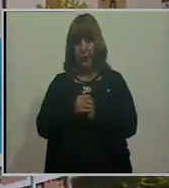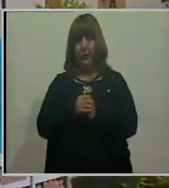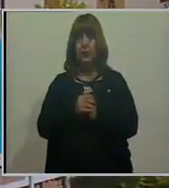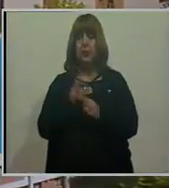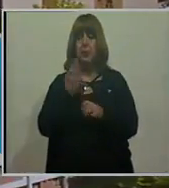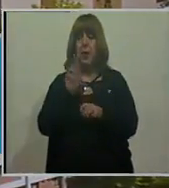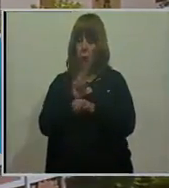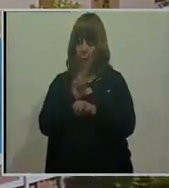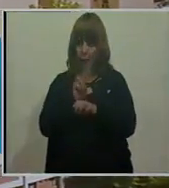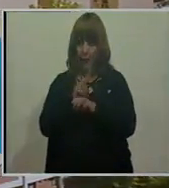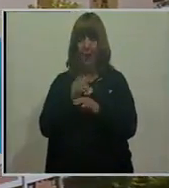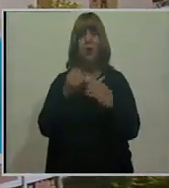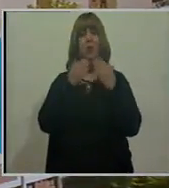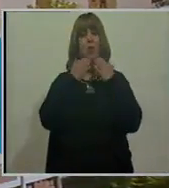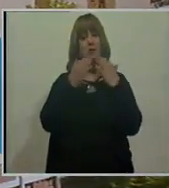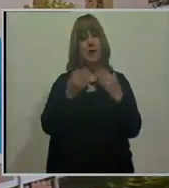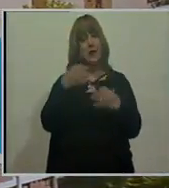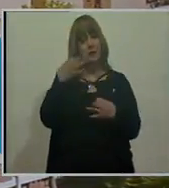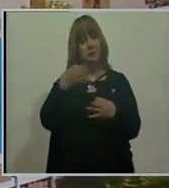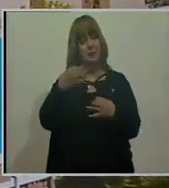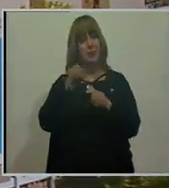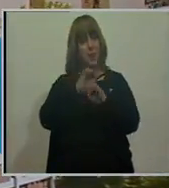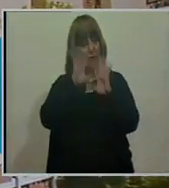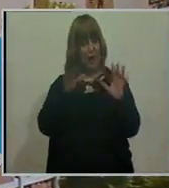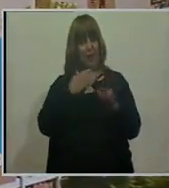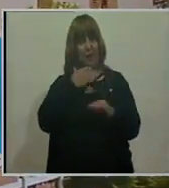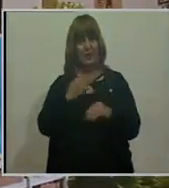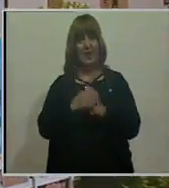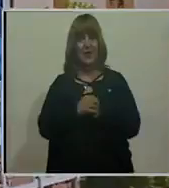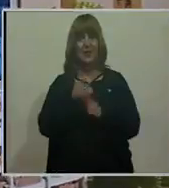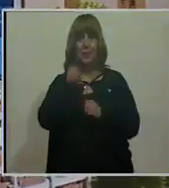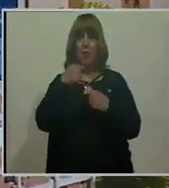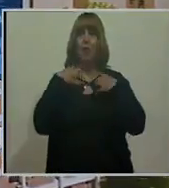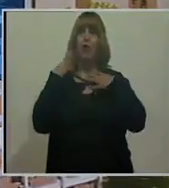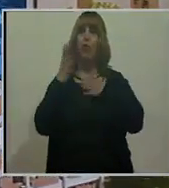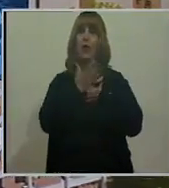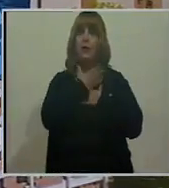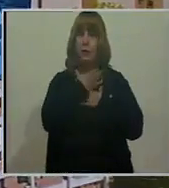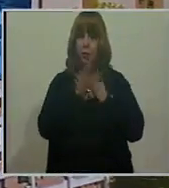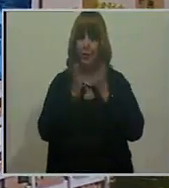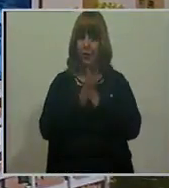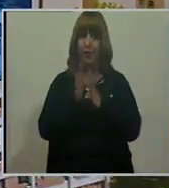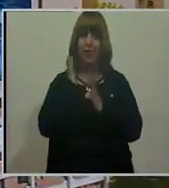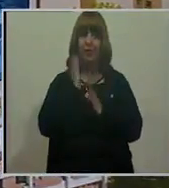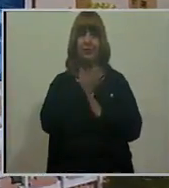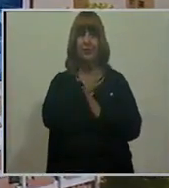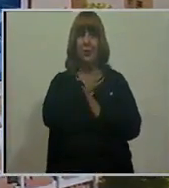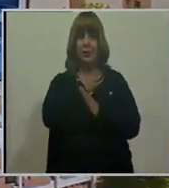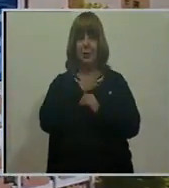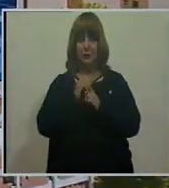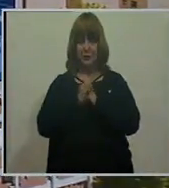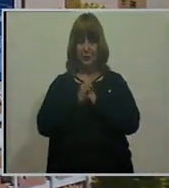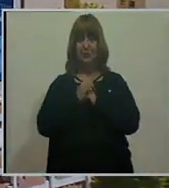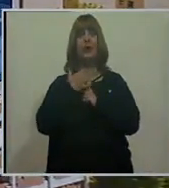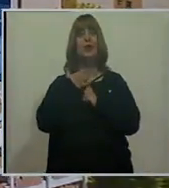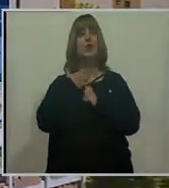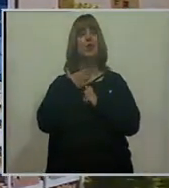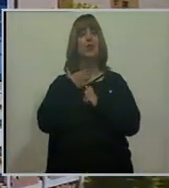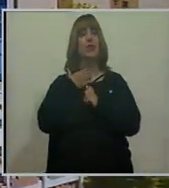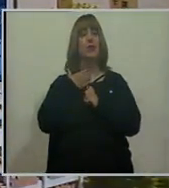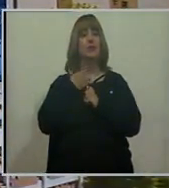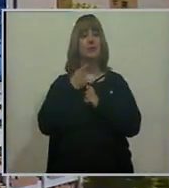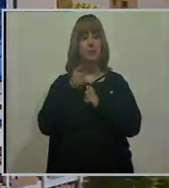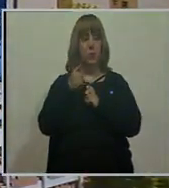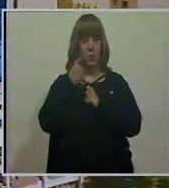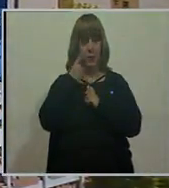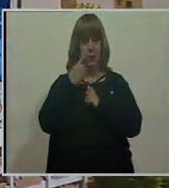públicos. Un abrazo, Pablo. Muchísimas gracias. Abríguese el cuello, joven, se va... A ustedes. Le va a afectar las cuerdas vocales, está muy